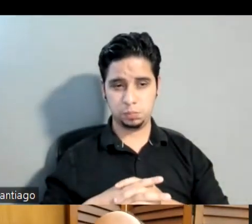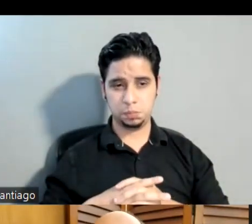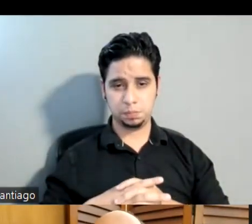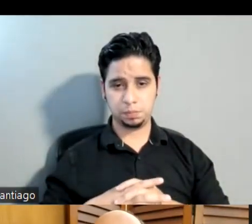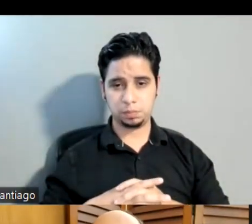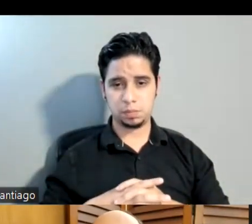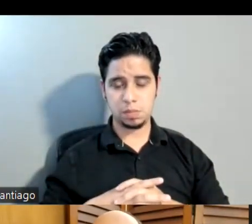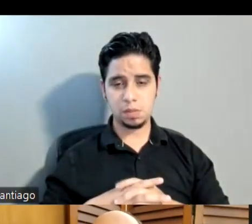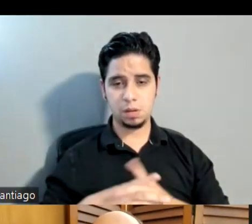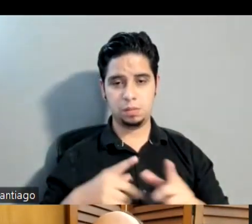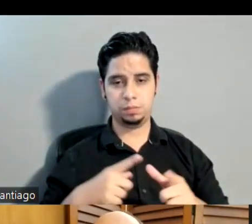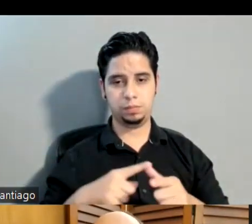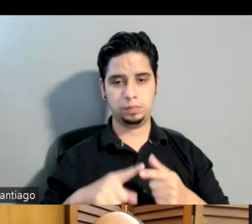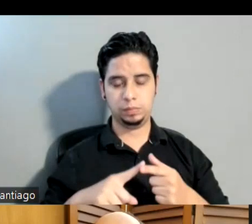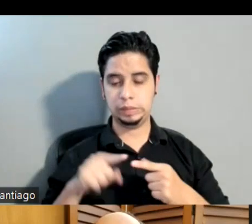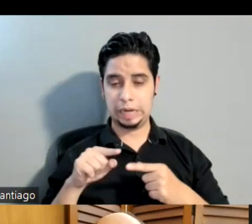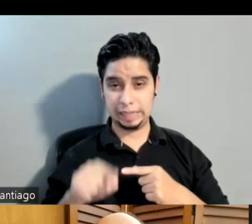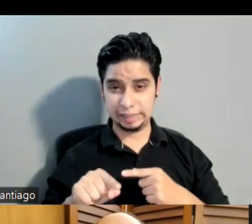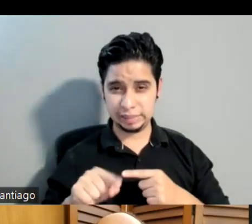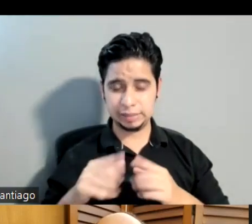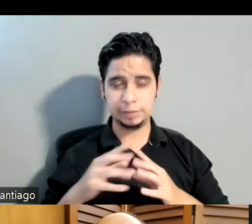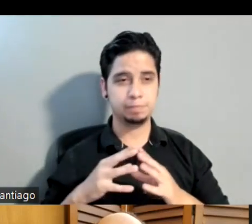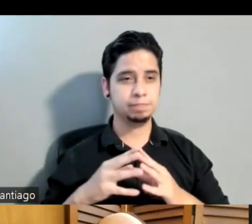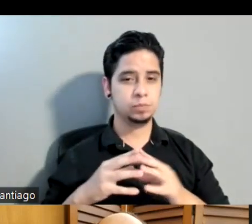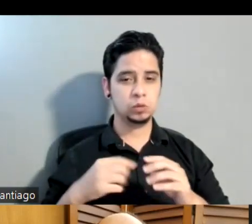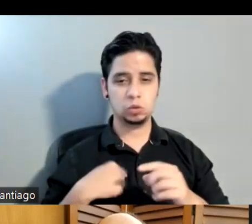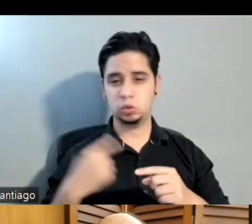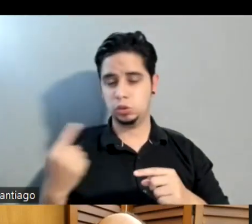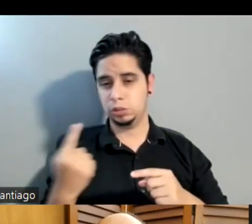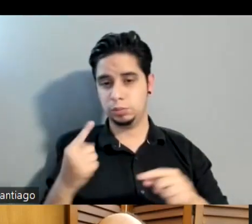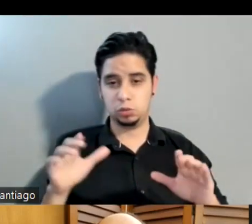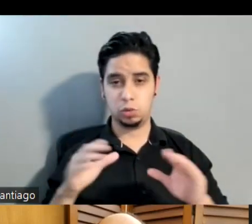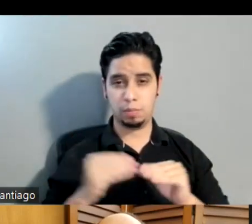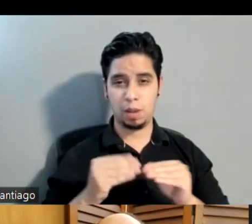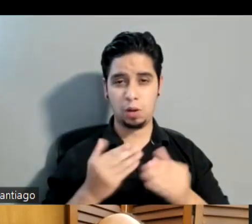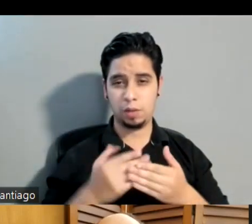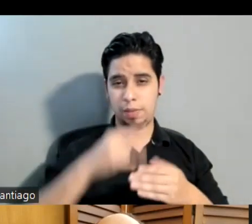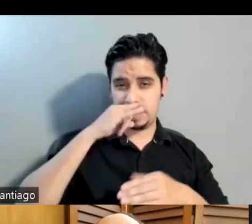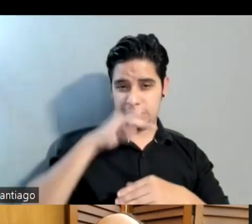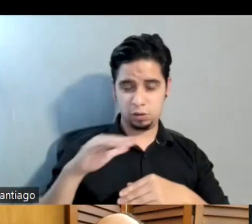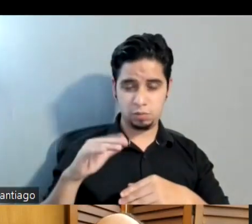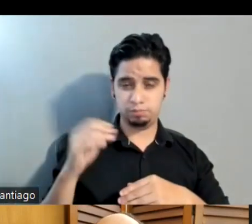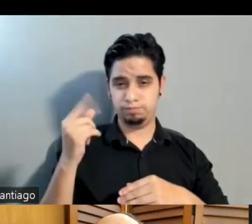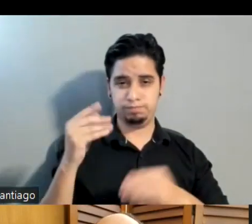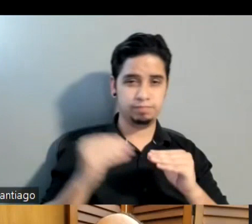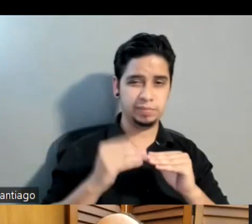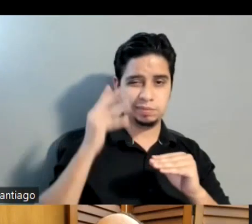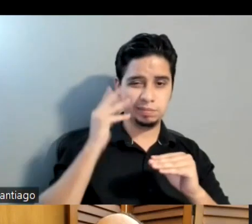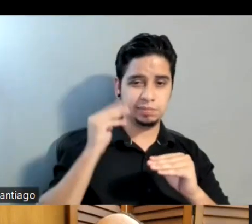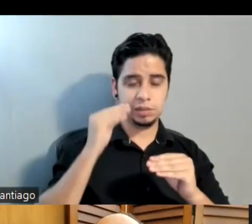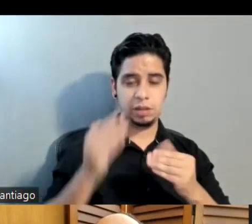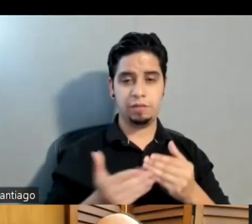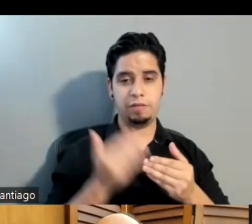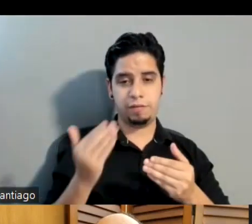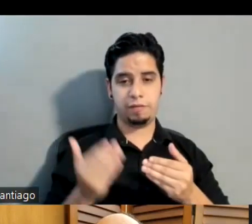Y entonces, en ese sentido, pues, siempre yo he hecho más cosas infantiles que se me dan con mucha más,